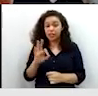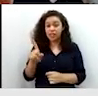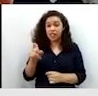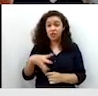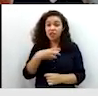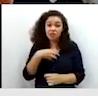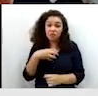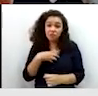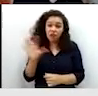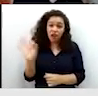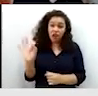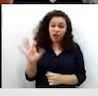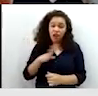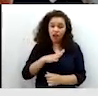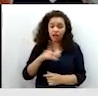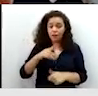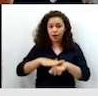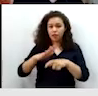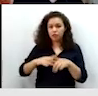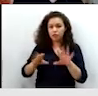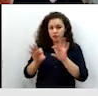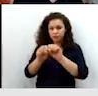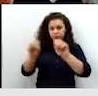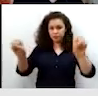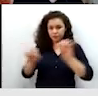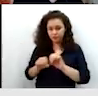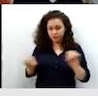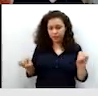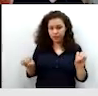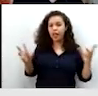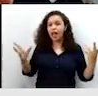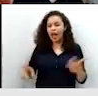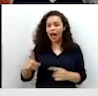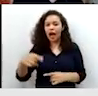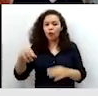sobre todo si tenemos una instalación sanitaria cerca de esta cisterna.